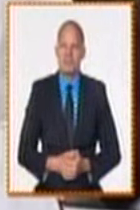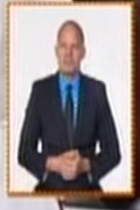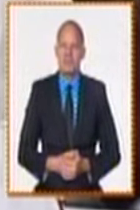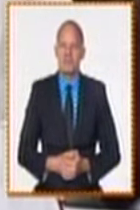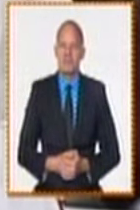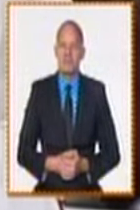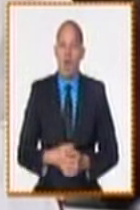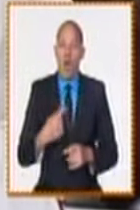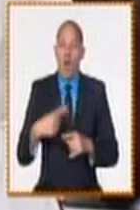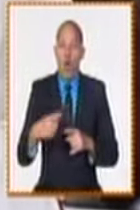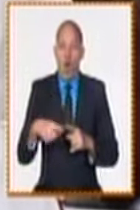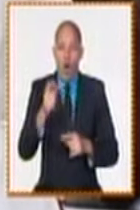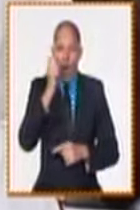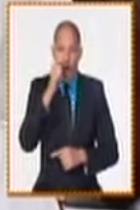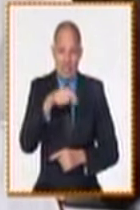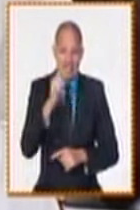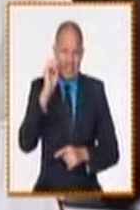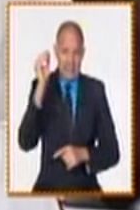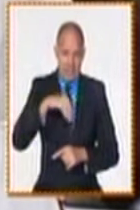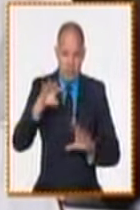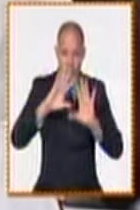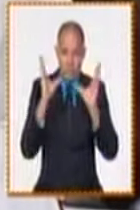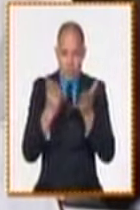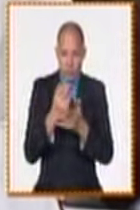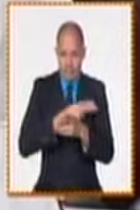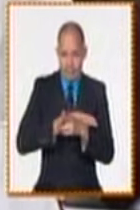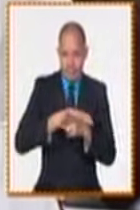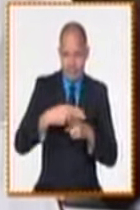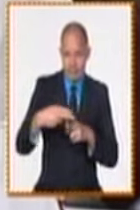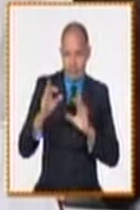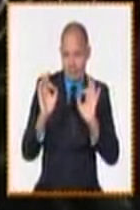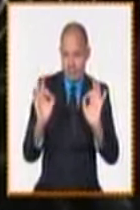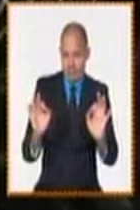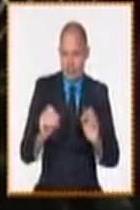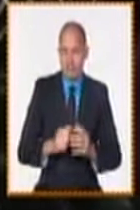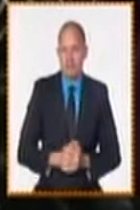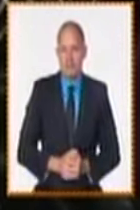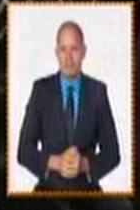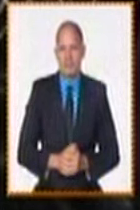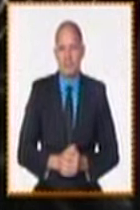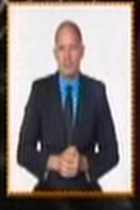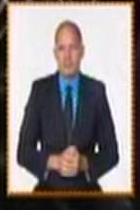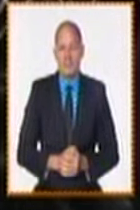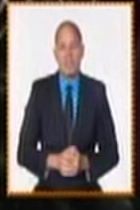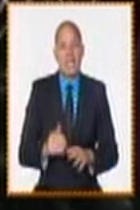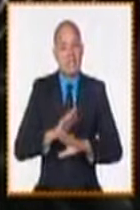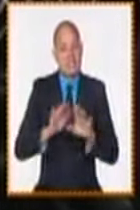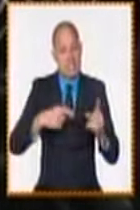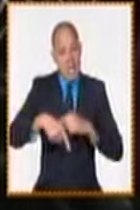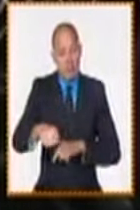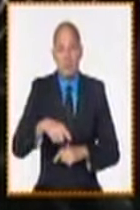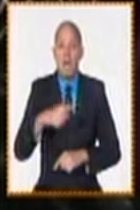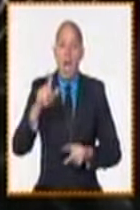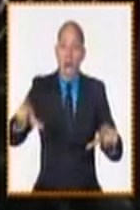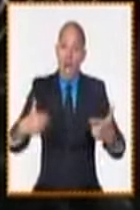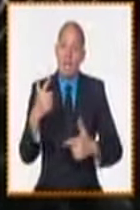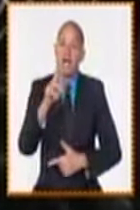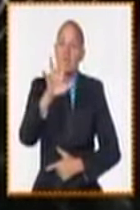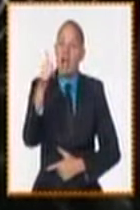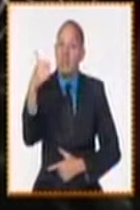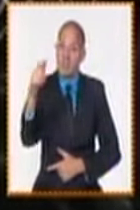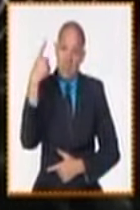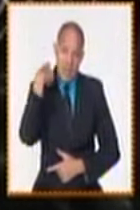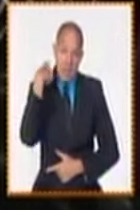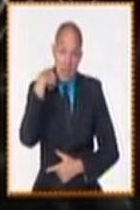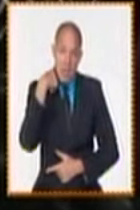solo por lo que sabe, sino también por lo que hace, por la historia de esta ciudad. Ludín, 510 años de historia de Bayamo.